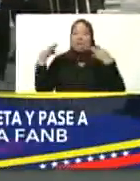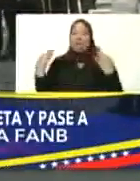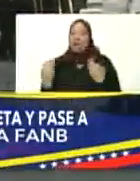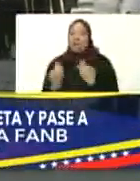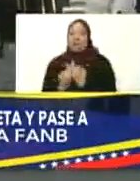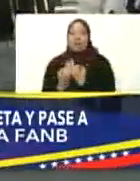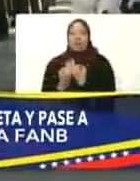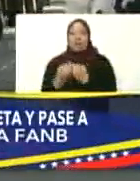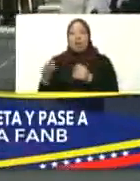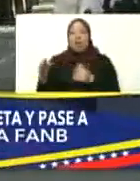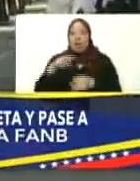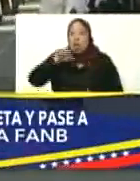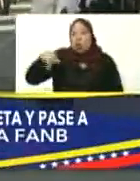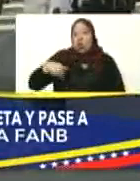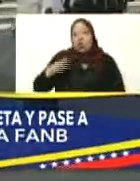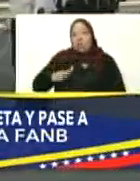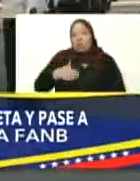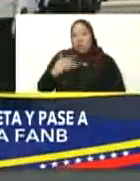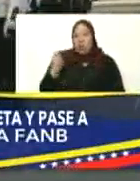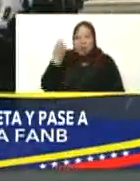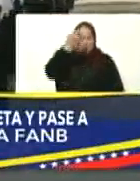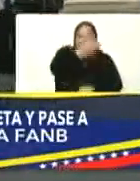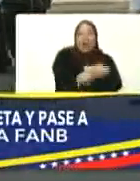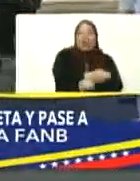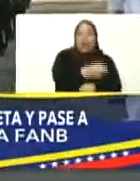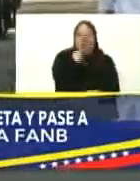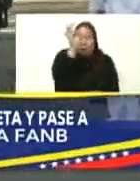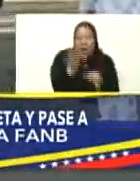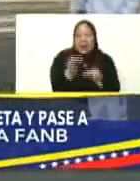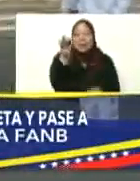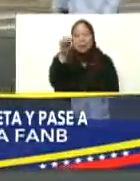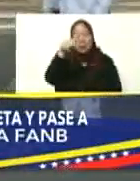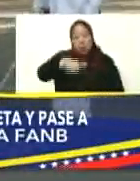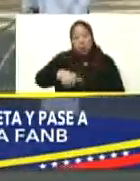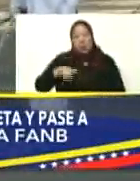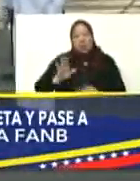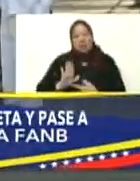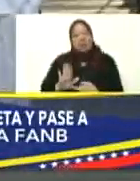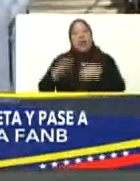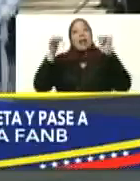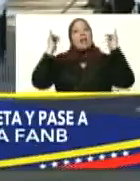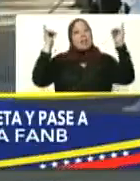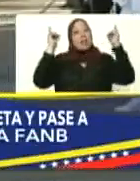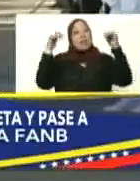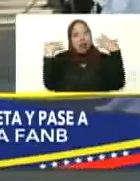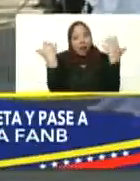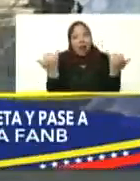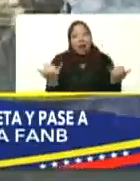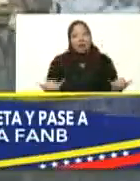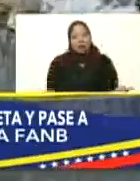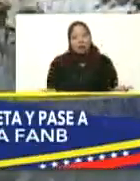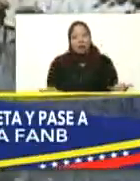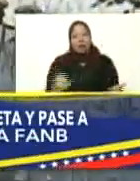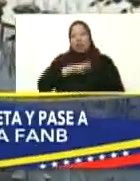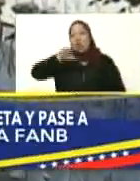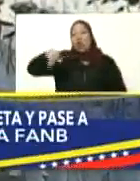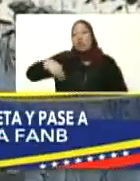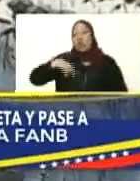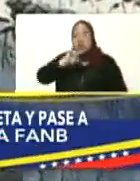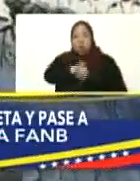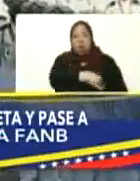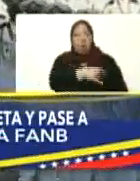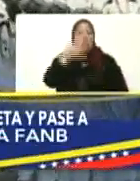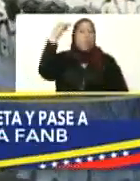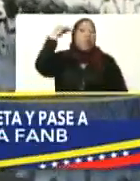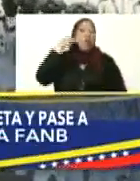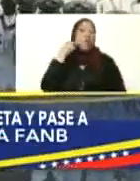en función de hacer posible este éxito que aquí hemos venido a celebrar. Nuestra Universidad Militar